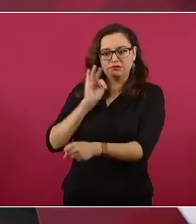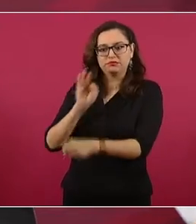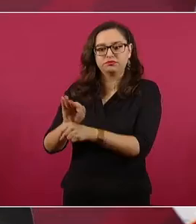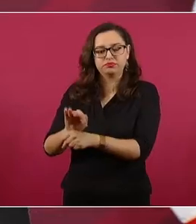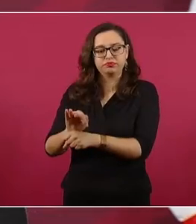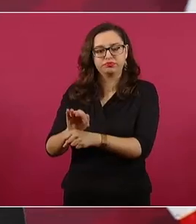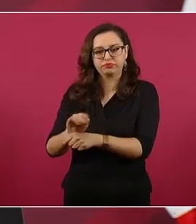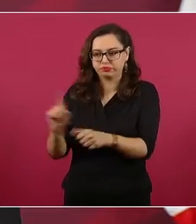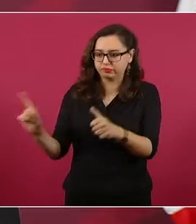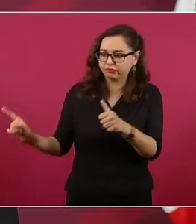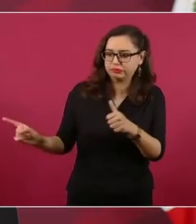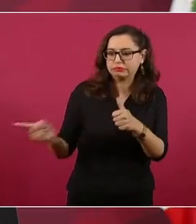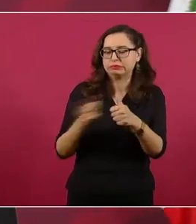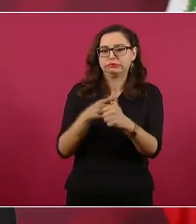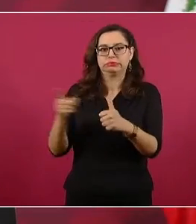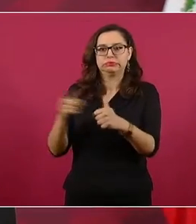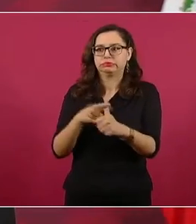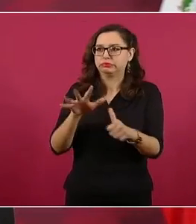como